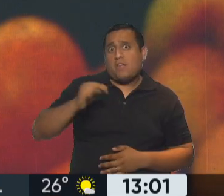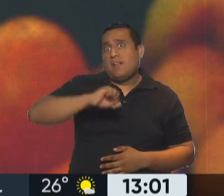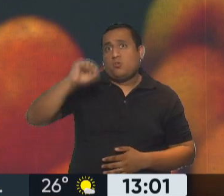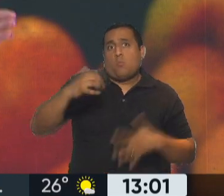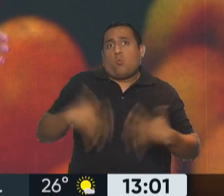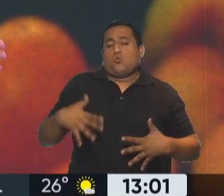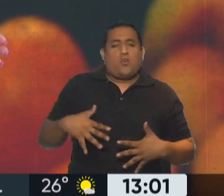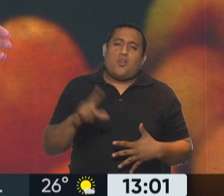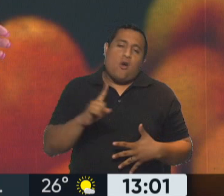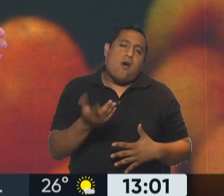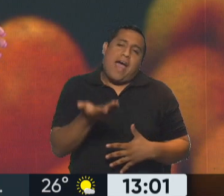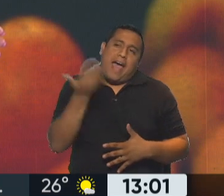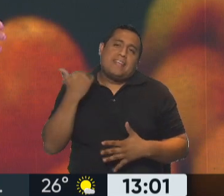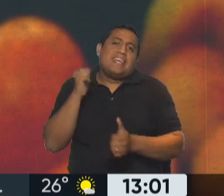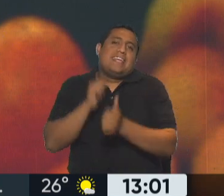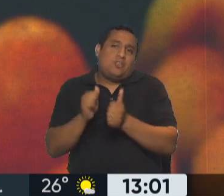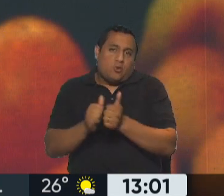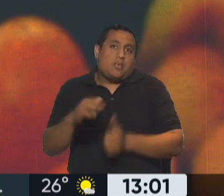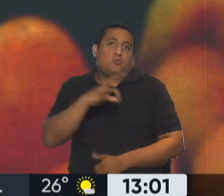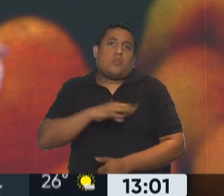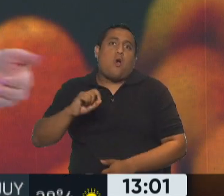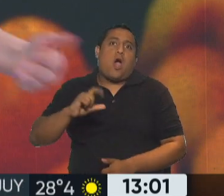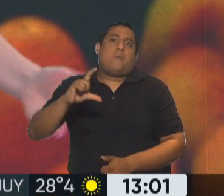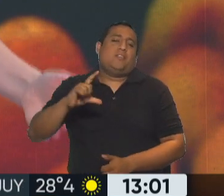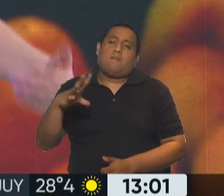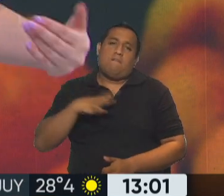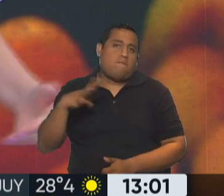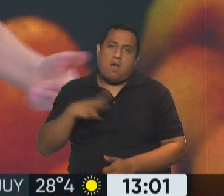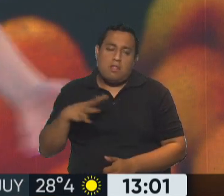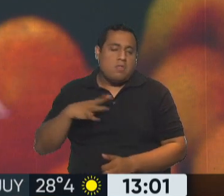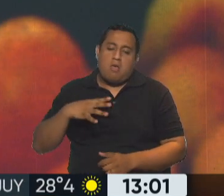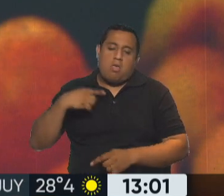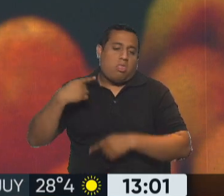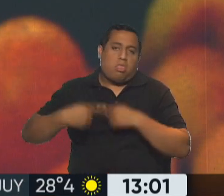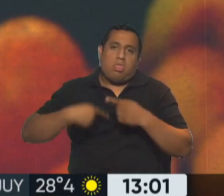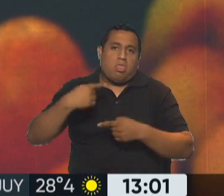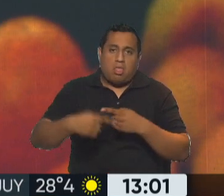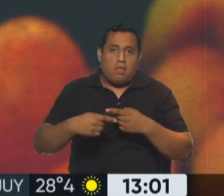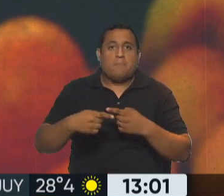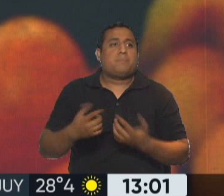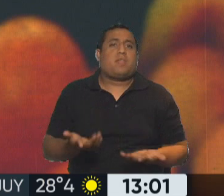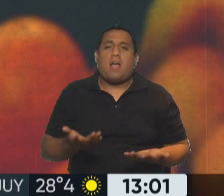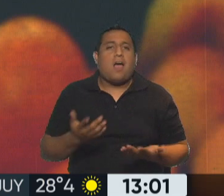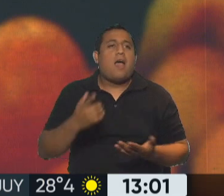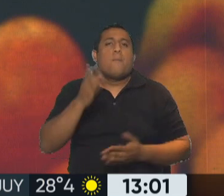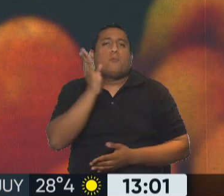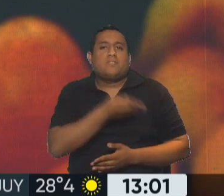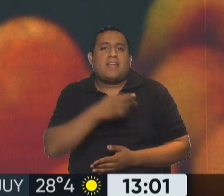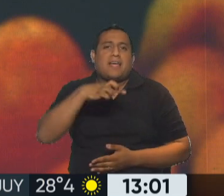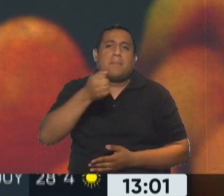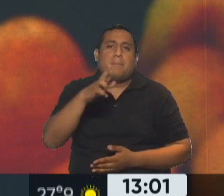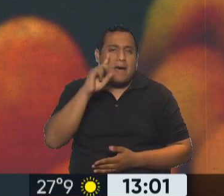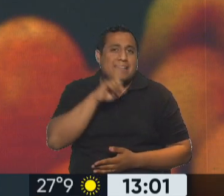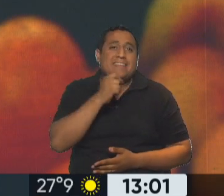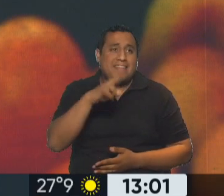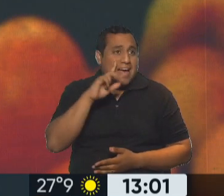porque hay una historia reciente de retraso salarial que es difícil de revertir solamente con porcentajes paritarios. Estoy hablando de lo que pasó